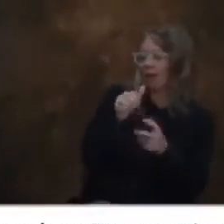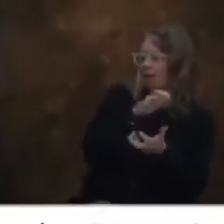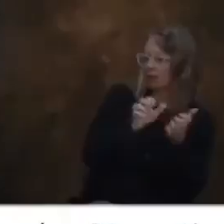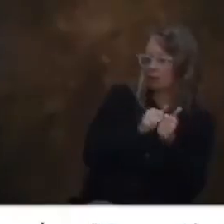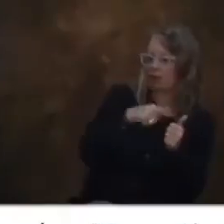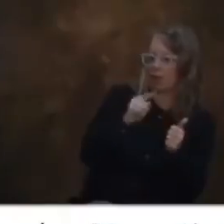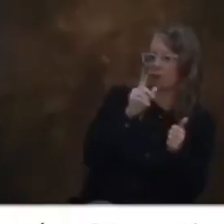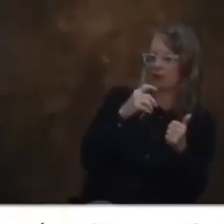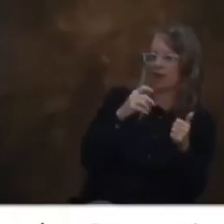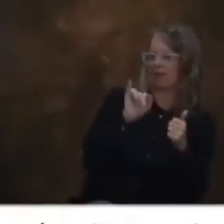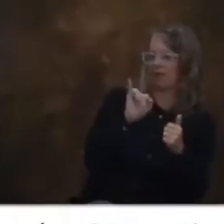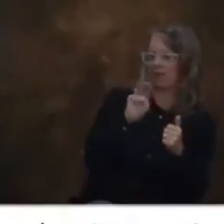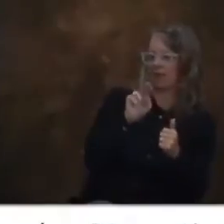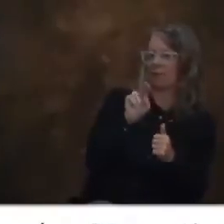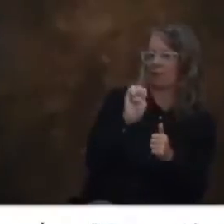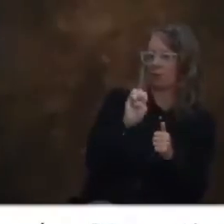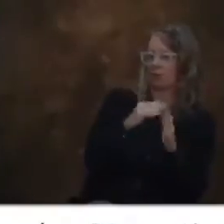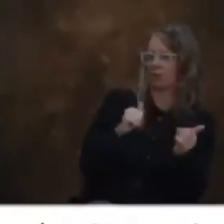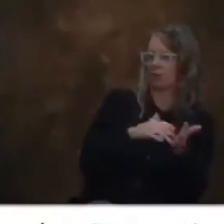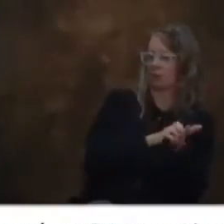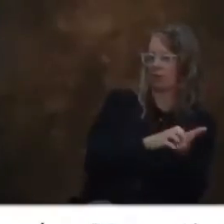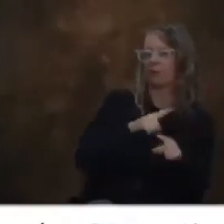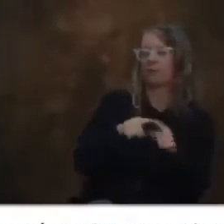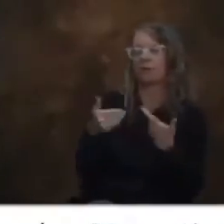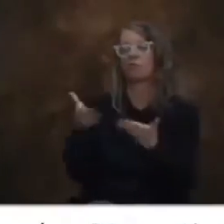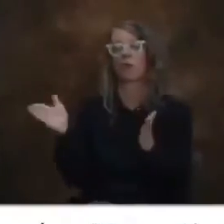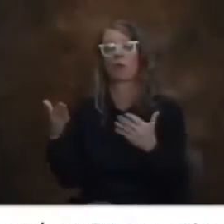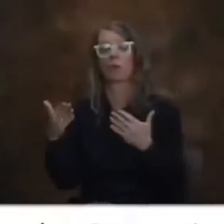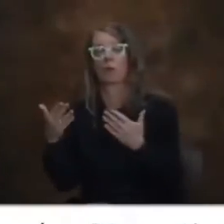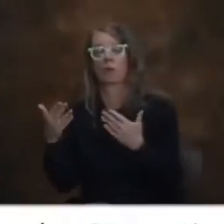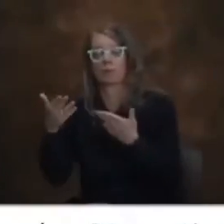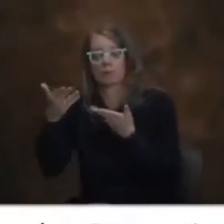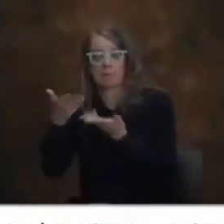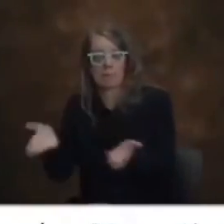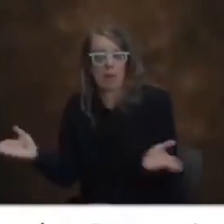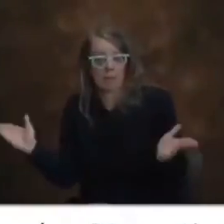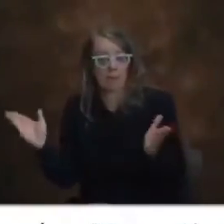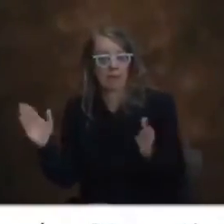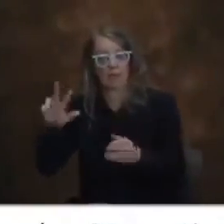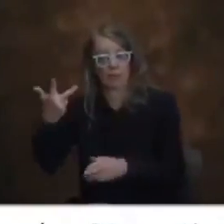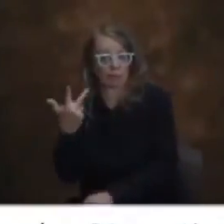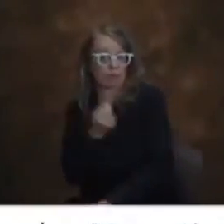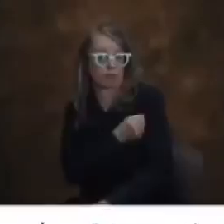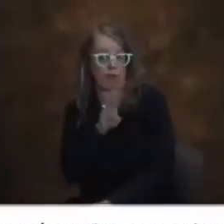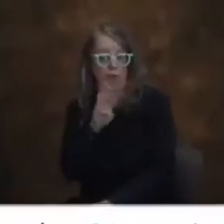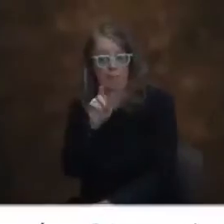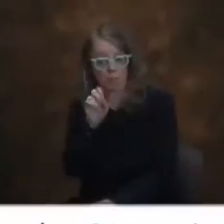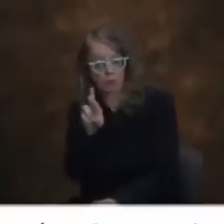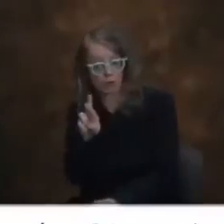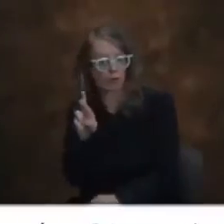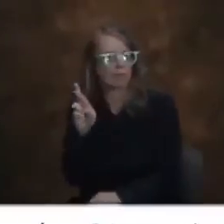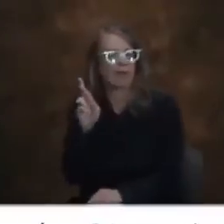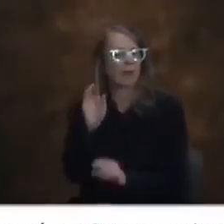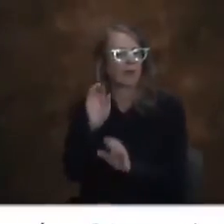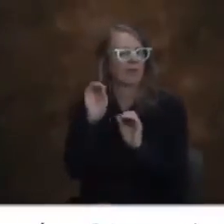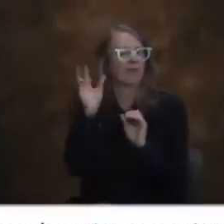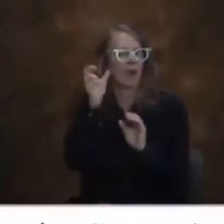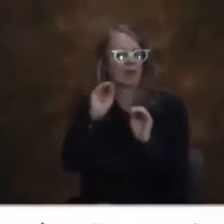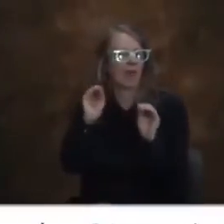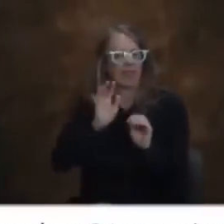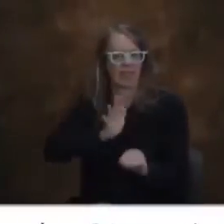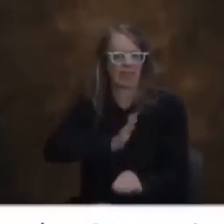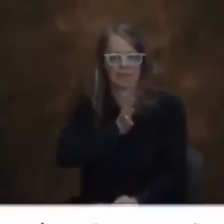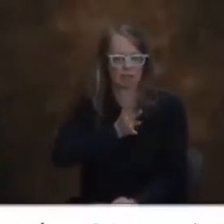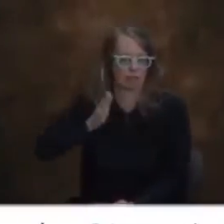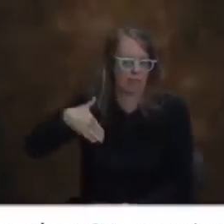personas del público en general y si bien hemos proporcionado una guía o directiva oficial del condado de